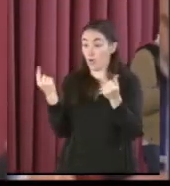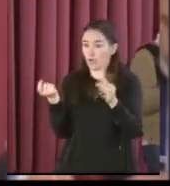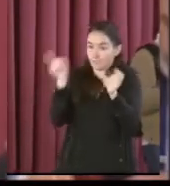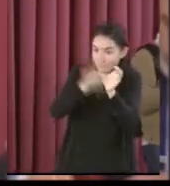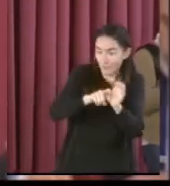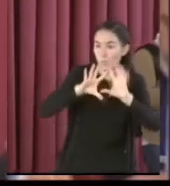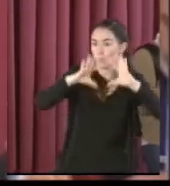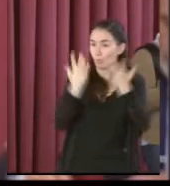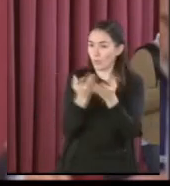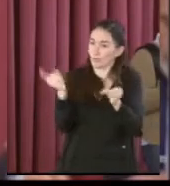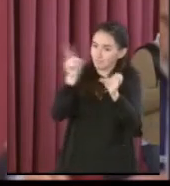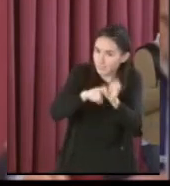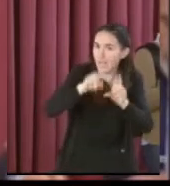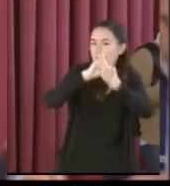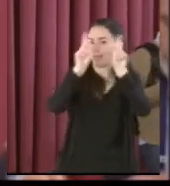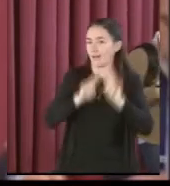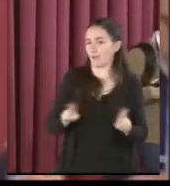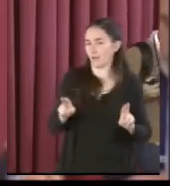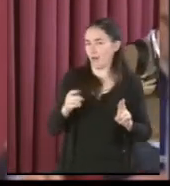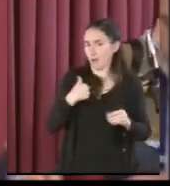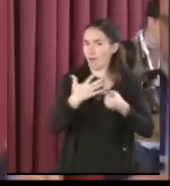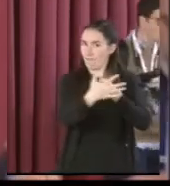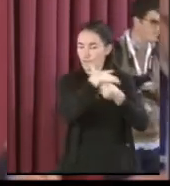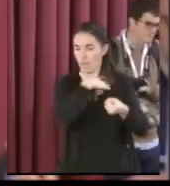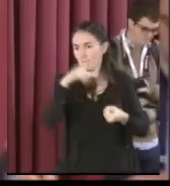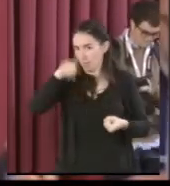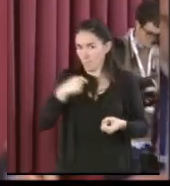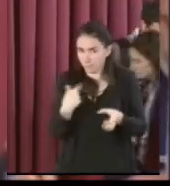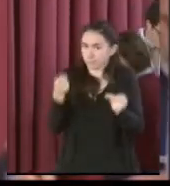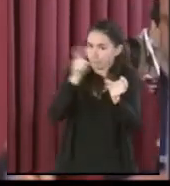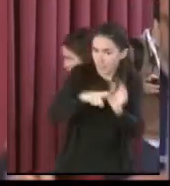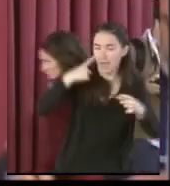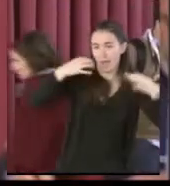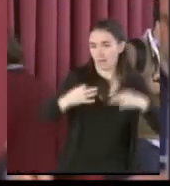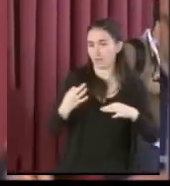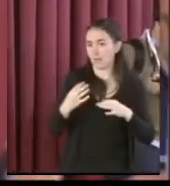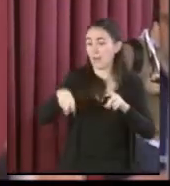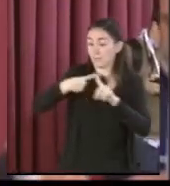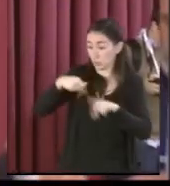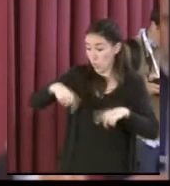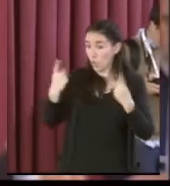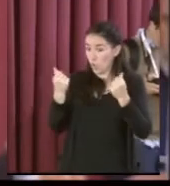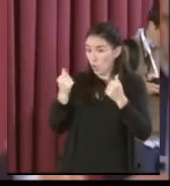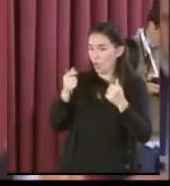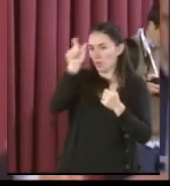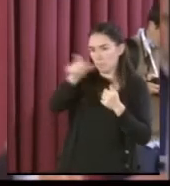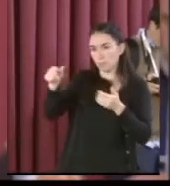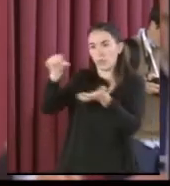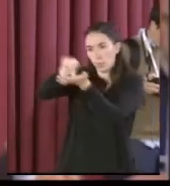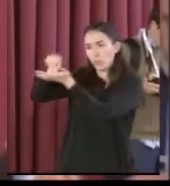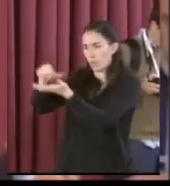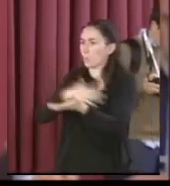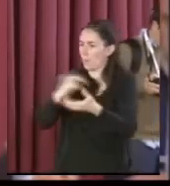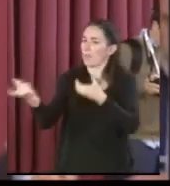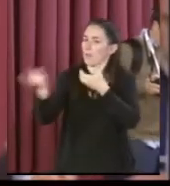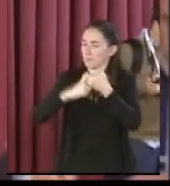forma parte activa de la realidad que la rodea. El reto de un Logroño participativo, en el que los ciudadanos toman un papel activo, que promueven